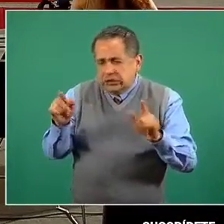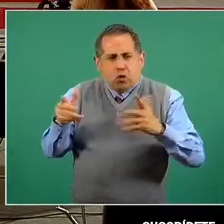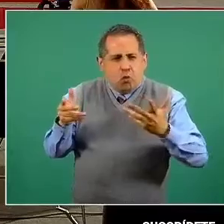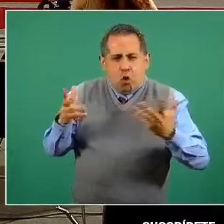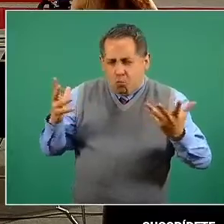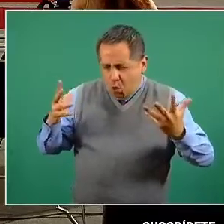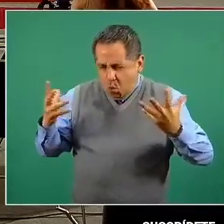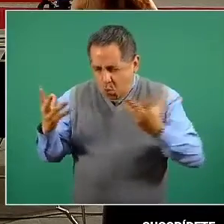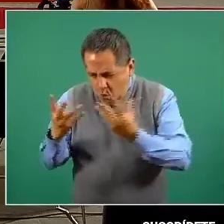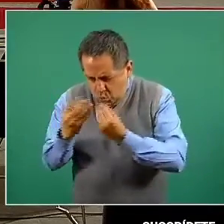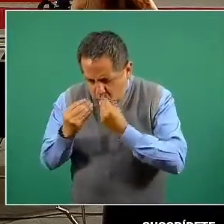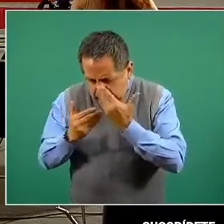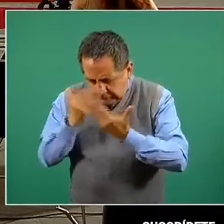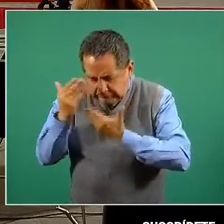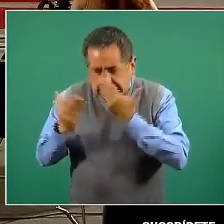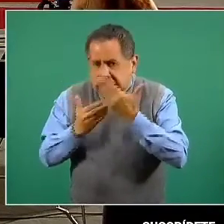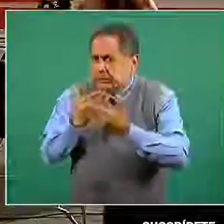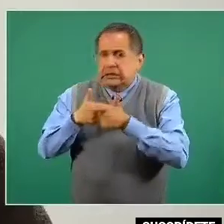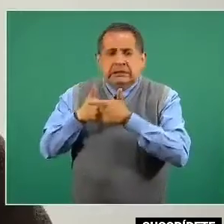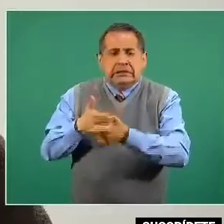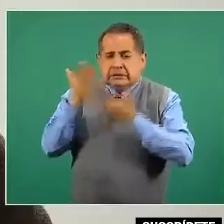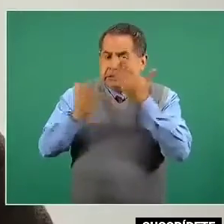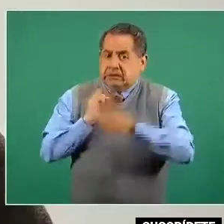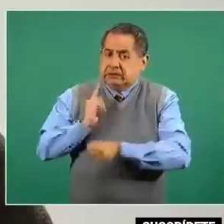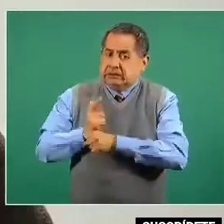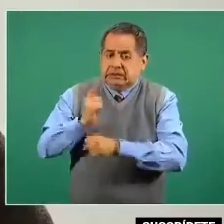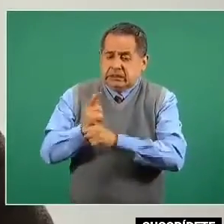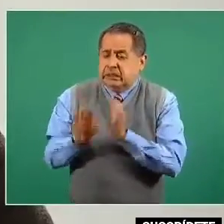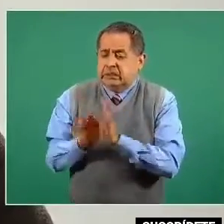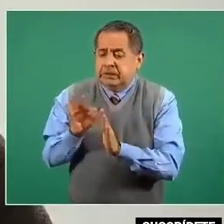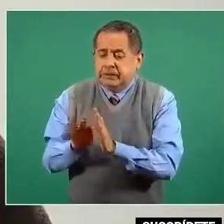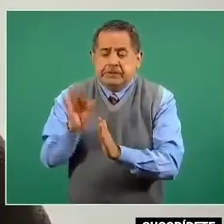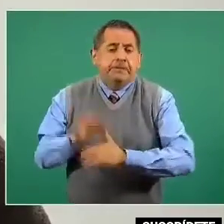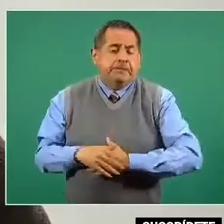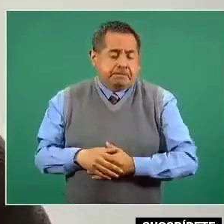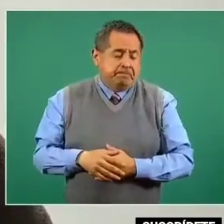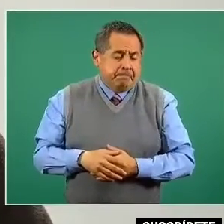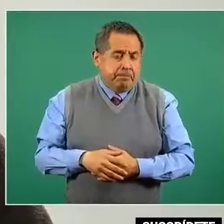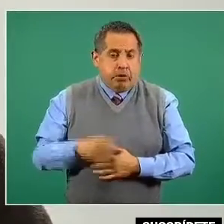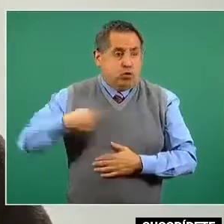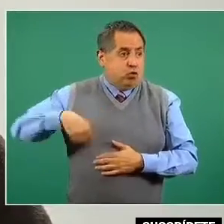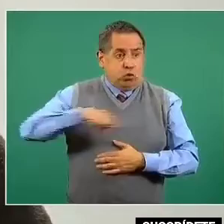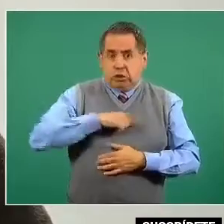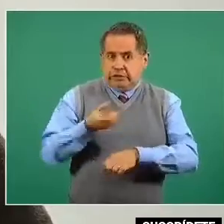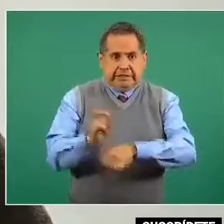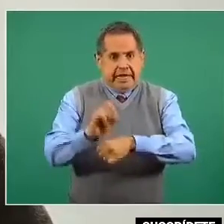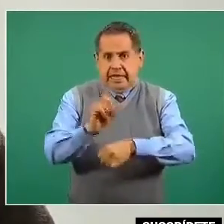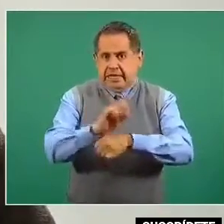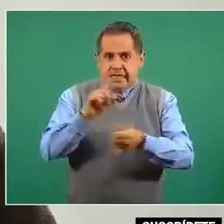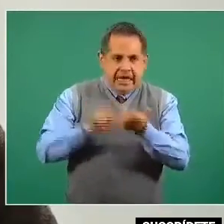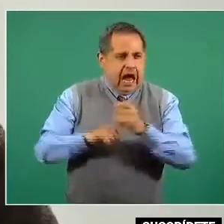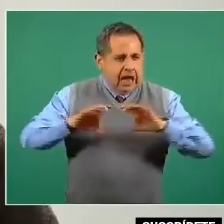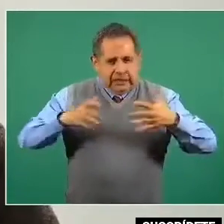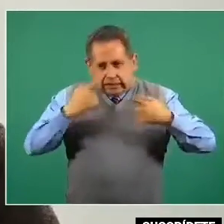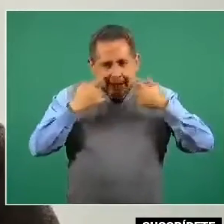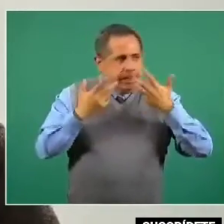poder entonces seguir estudiando. Estamos también nosotros al pendiente y monitoreando día con día a través de la unidad de inteligencia lo que pueda